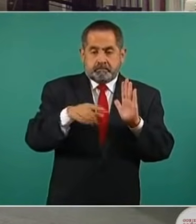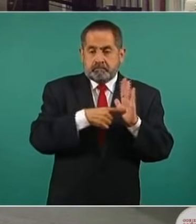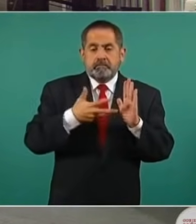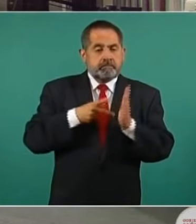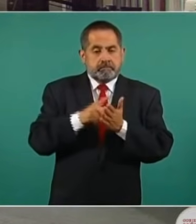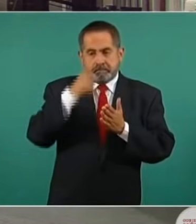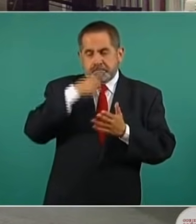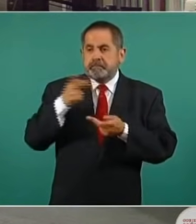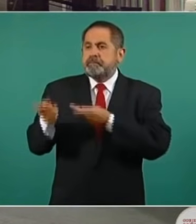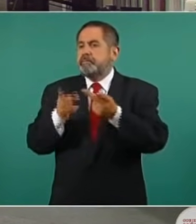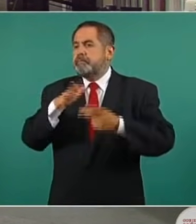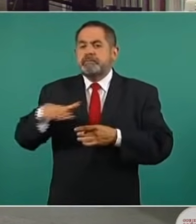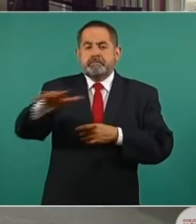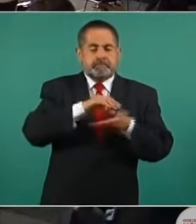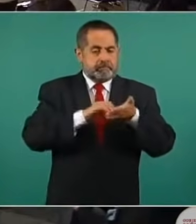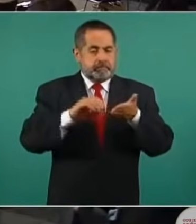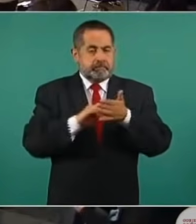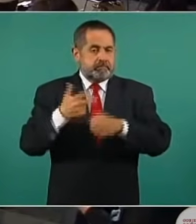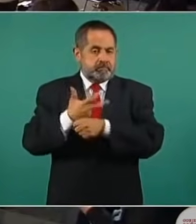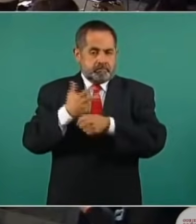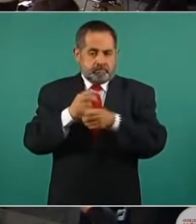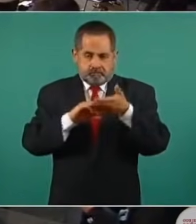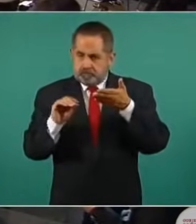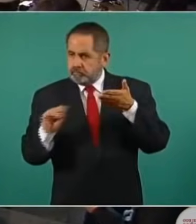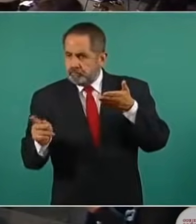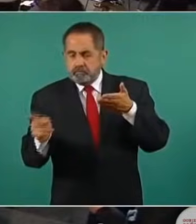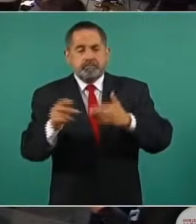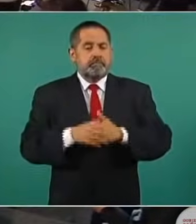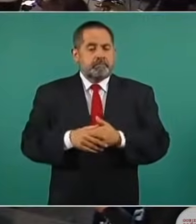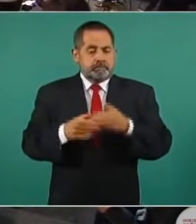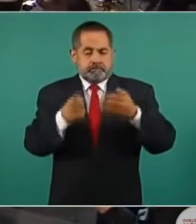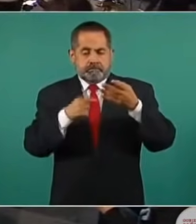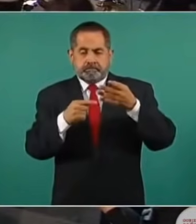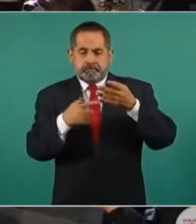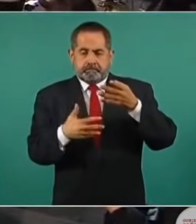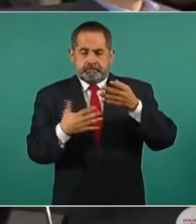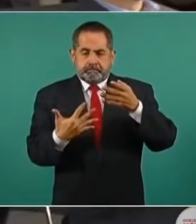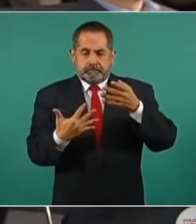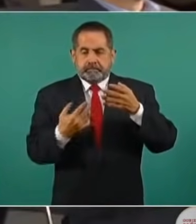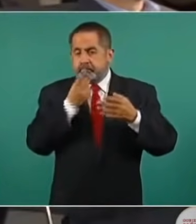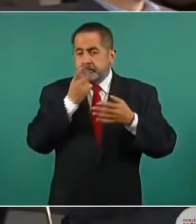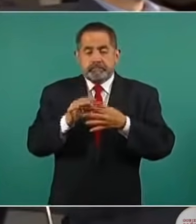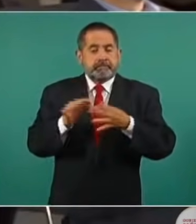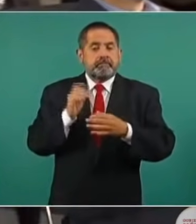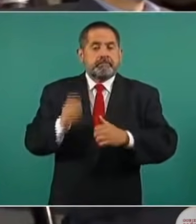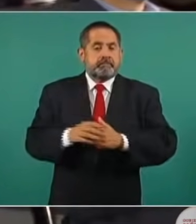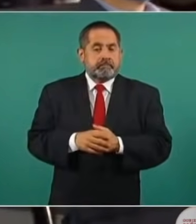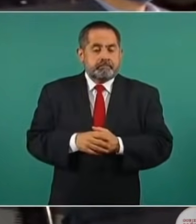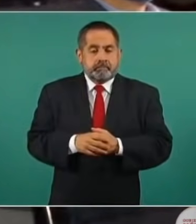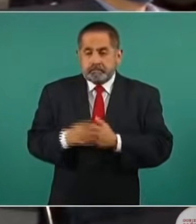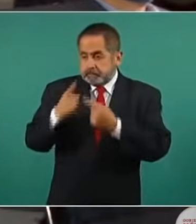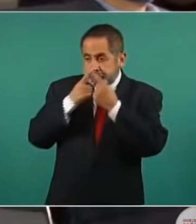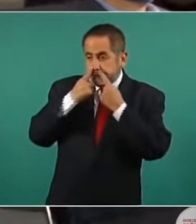consulta, en su fracción octava, en el inciso 5, establece que la consulta